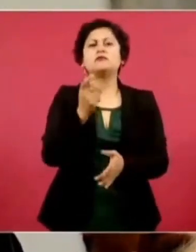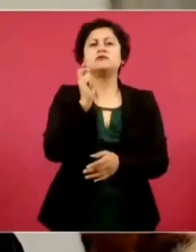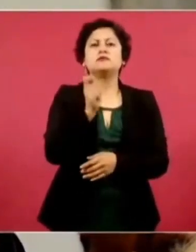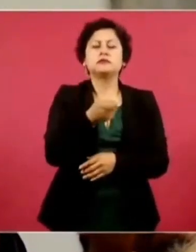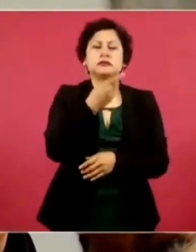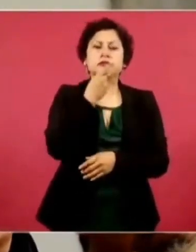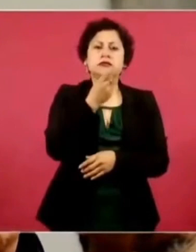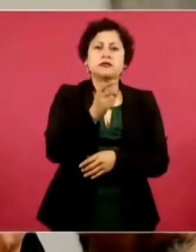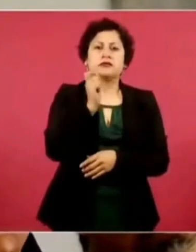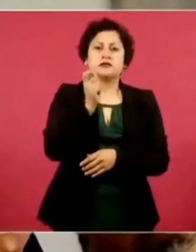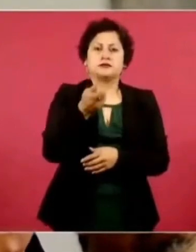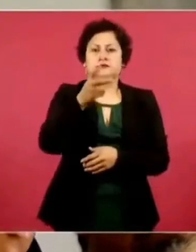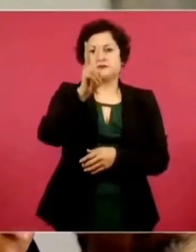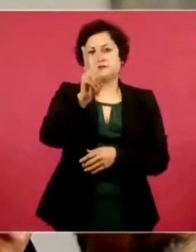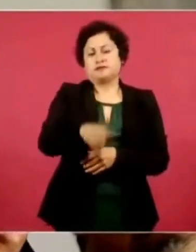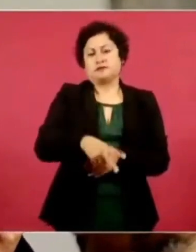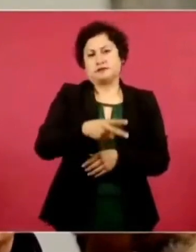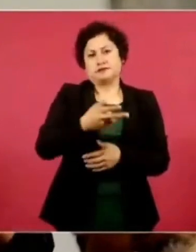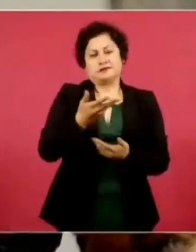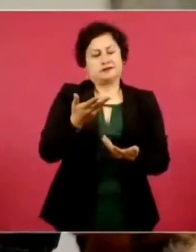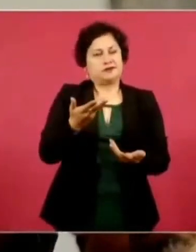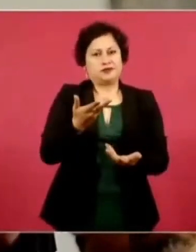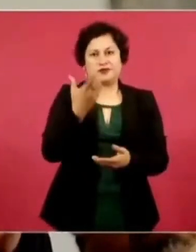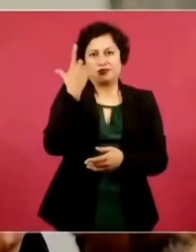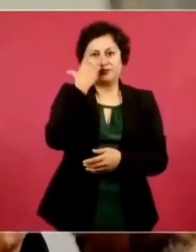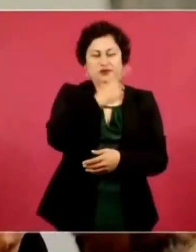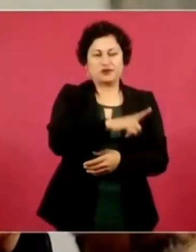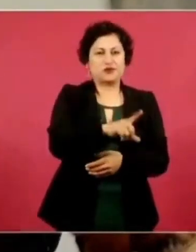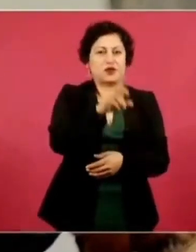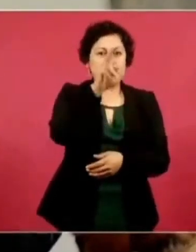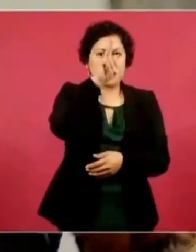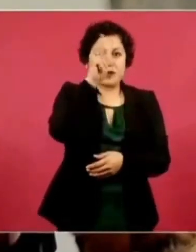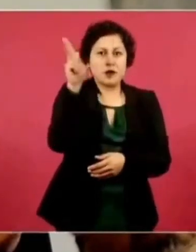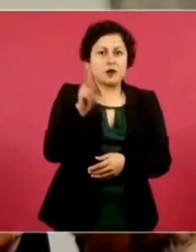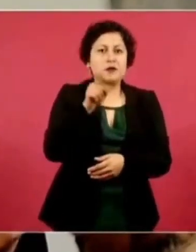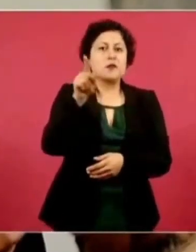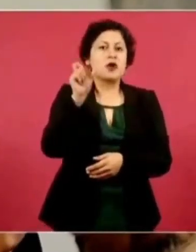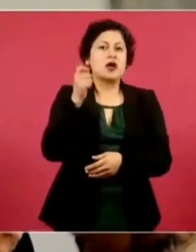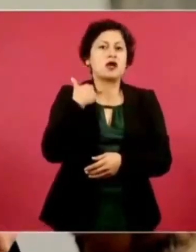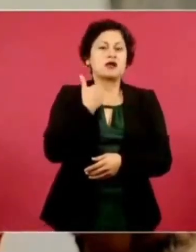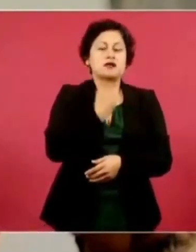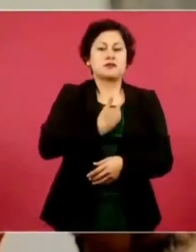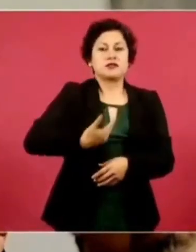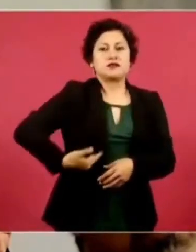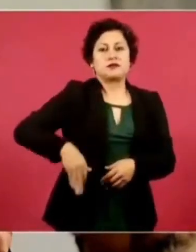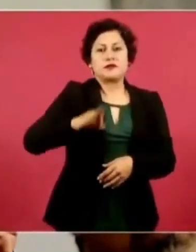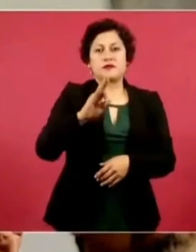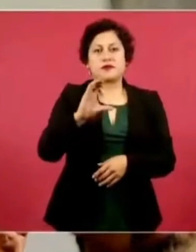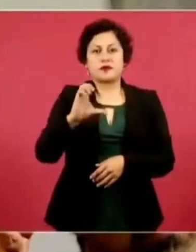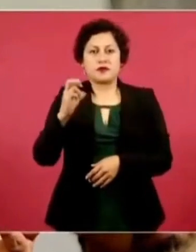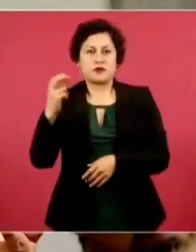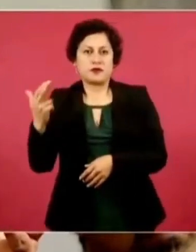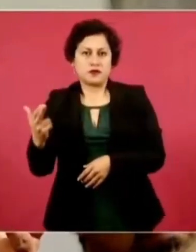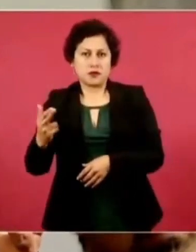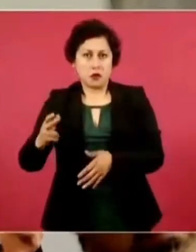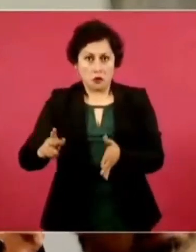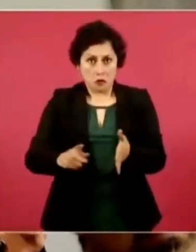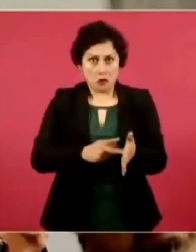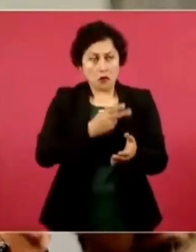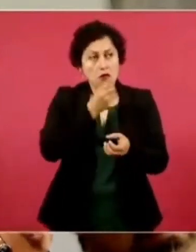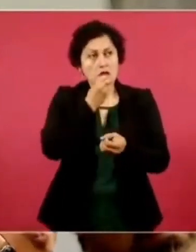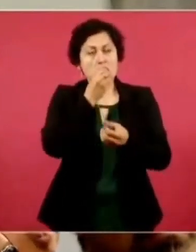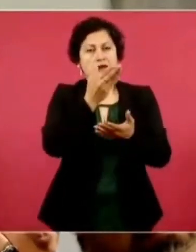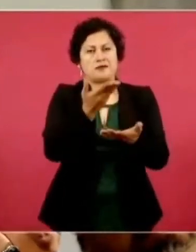salga el expresidente Felipe Calderón a hablar sobre la violencia si tan solo en su sexenio emanó el cártel de Michoacán, de la